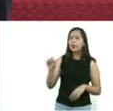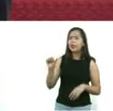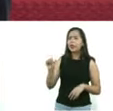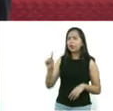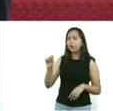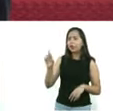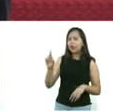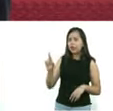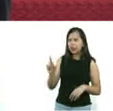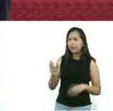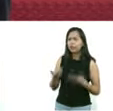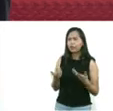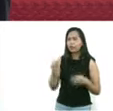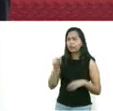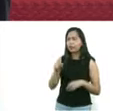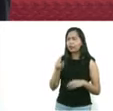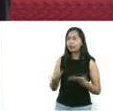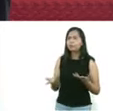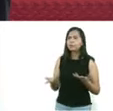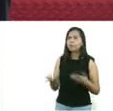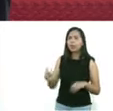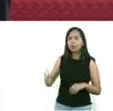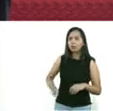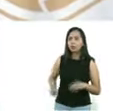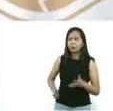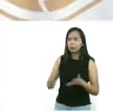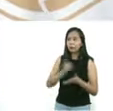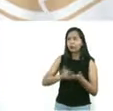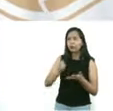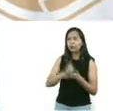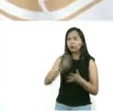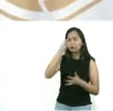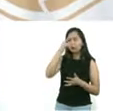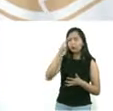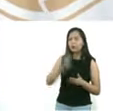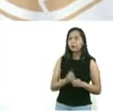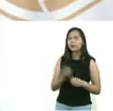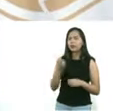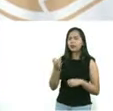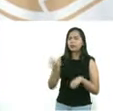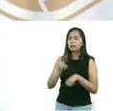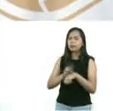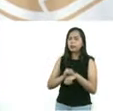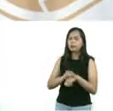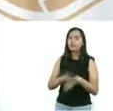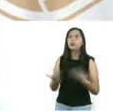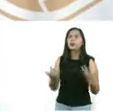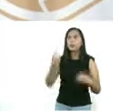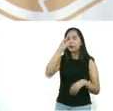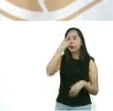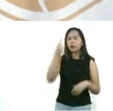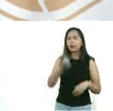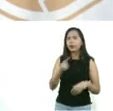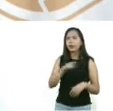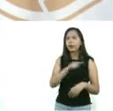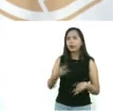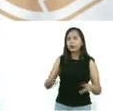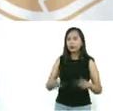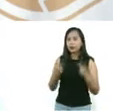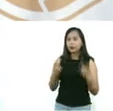es una figura que existe en el gobierno de la ciudad. Quiere decir permiso administrativo temporal